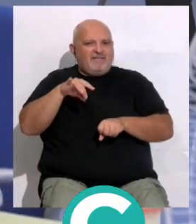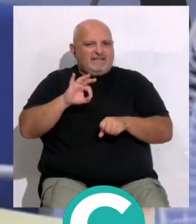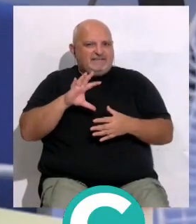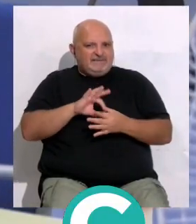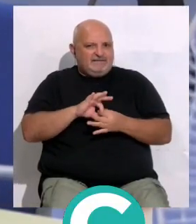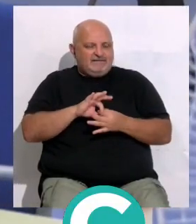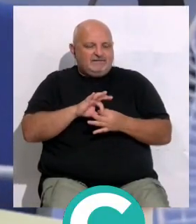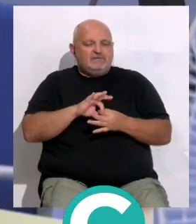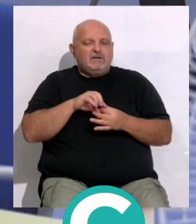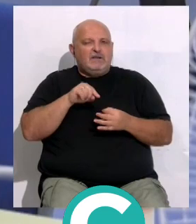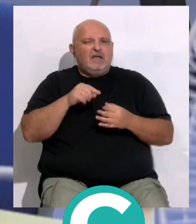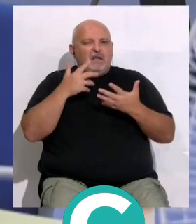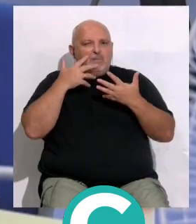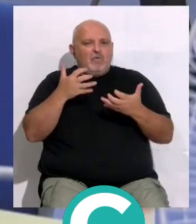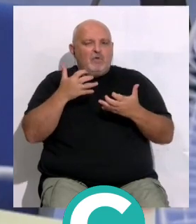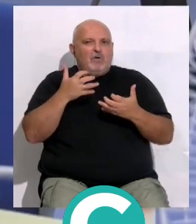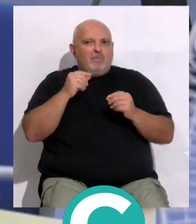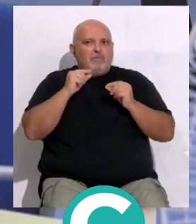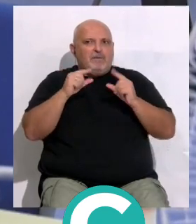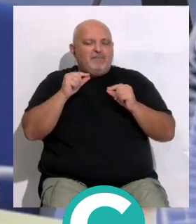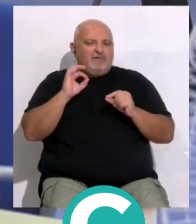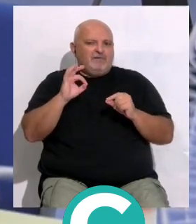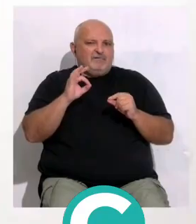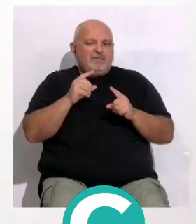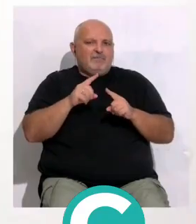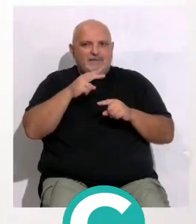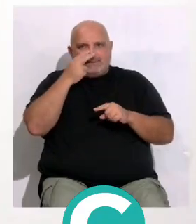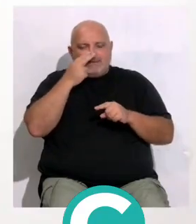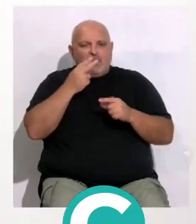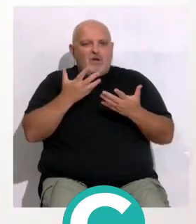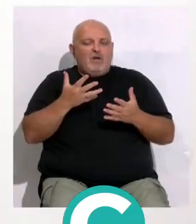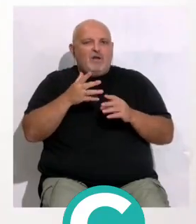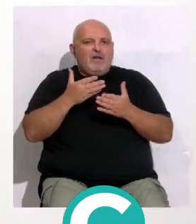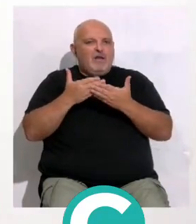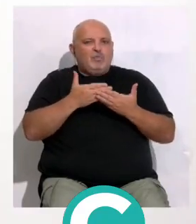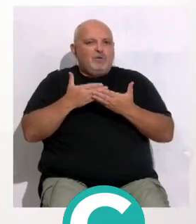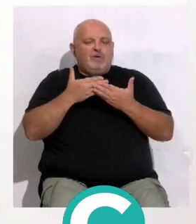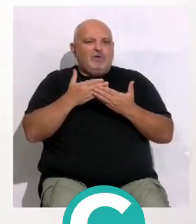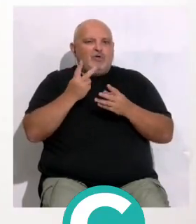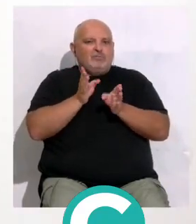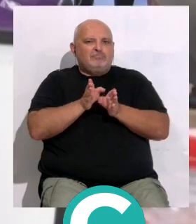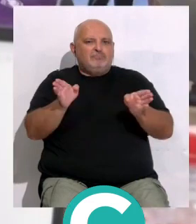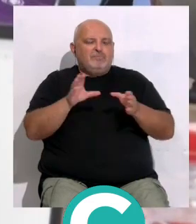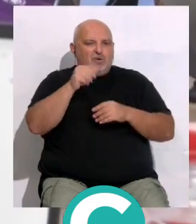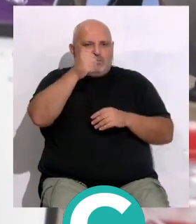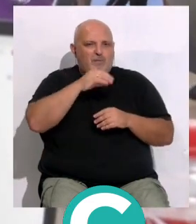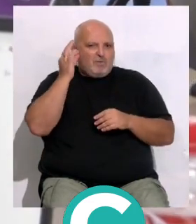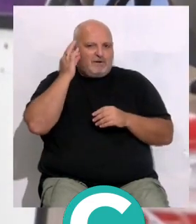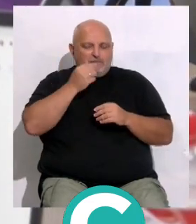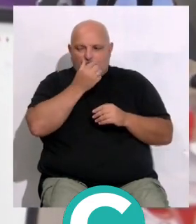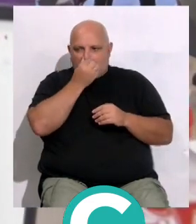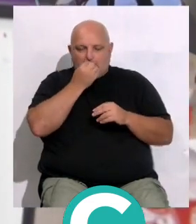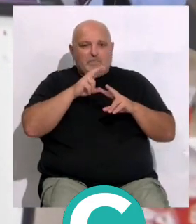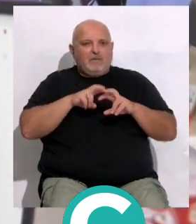Además, una de las cosas que destacamos es la perspectiva de género, que nos interesa poder estudiar estas posibles diferencias entre hombres y mujeres.